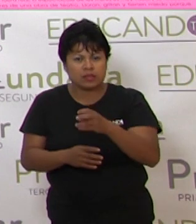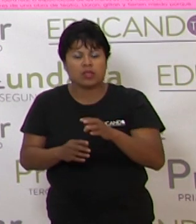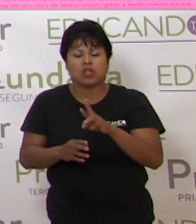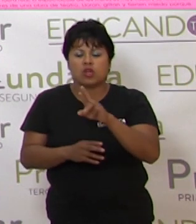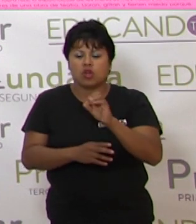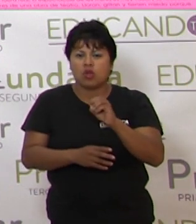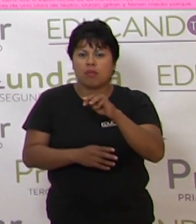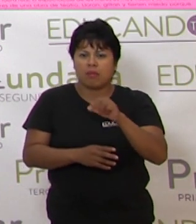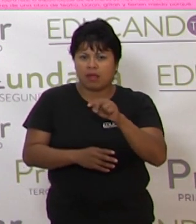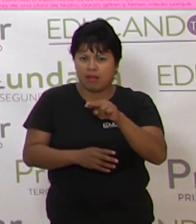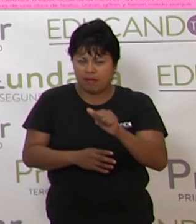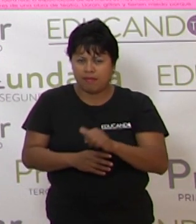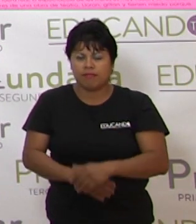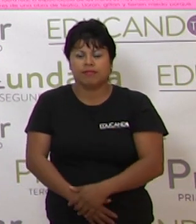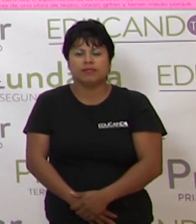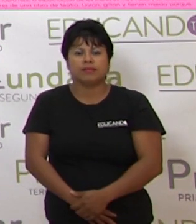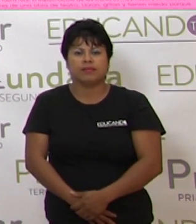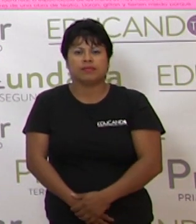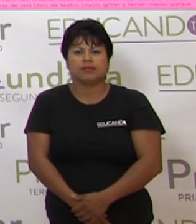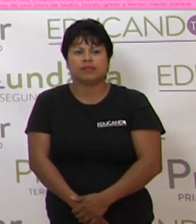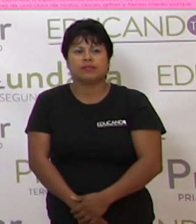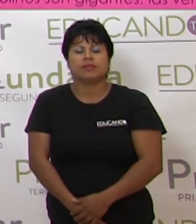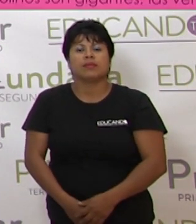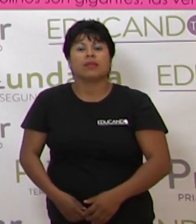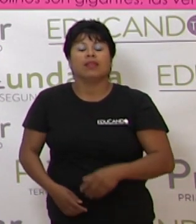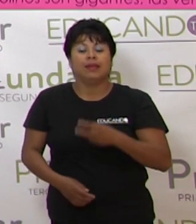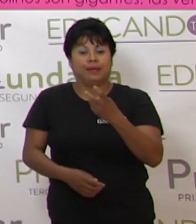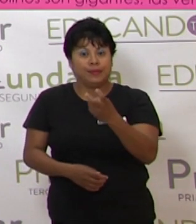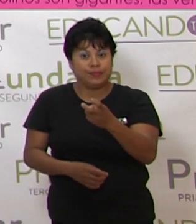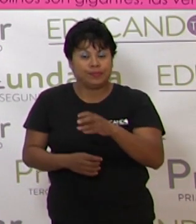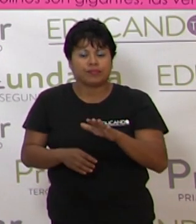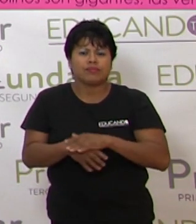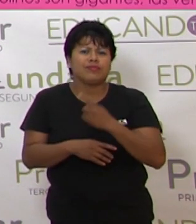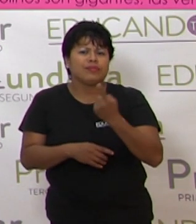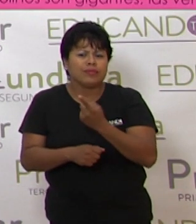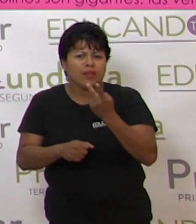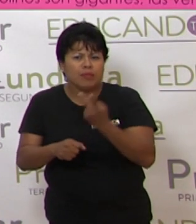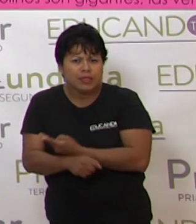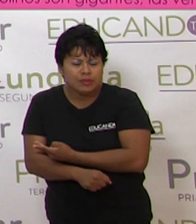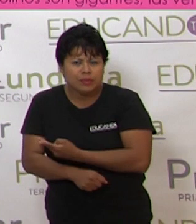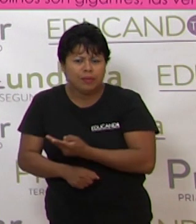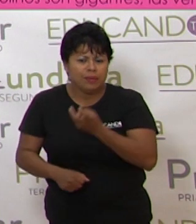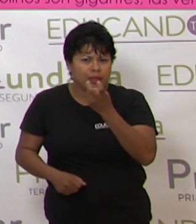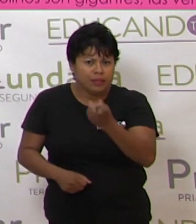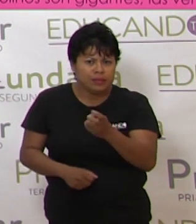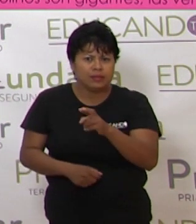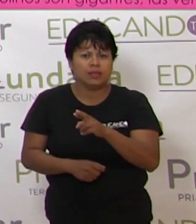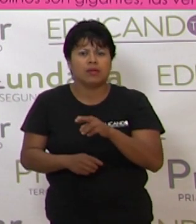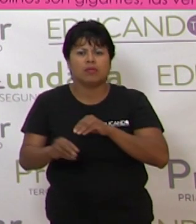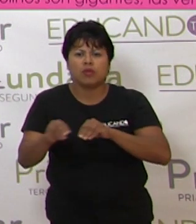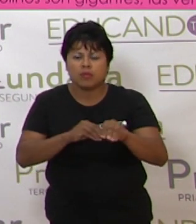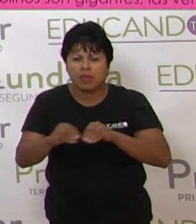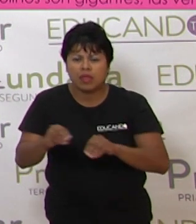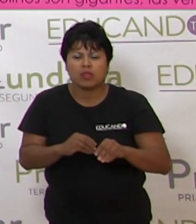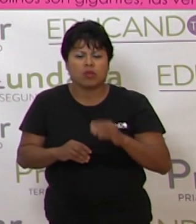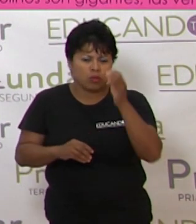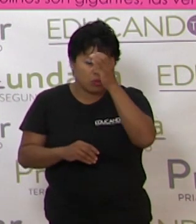romana. Y bueno, las causas, ¿por qué pasó este movimiento